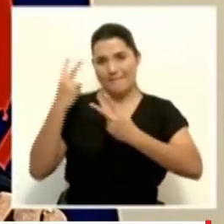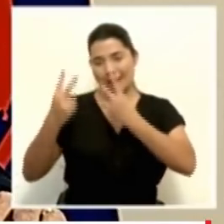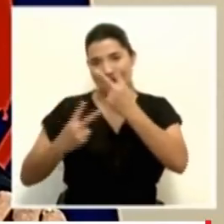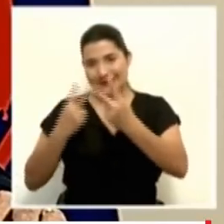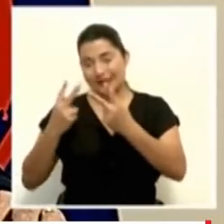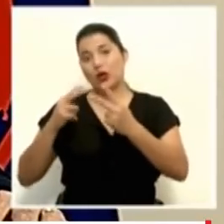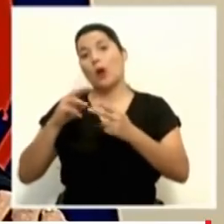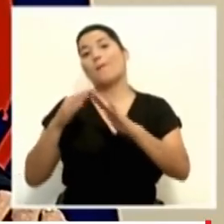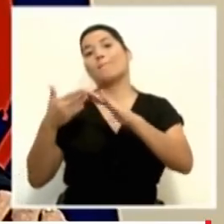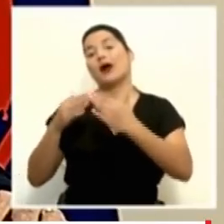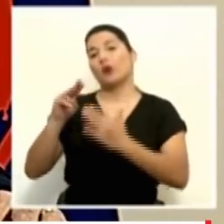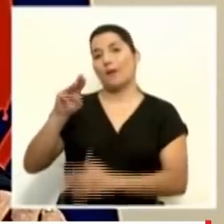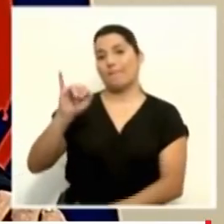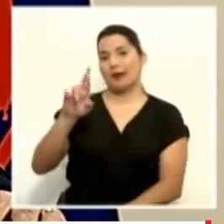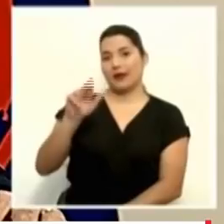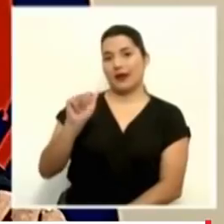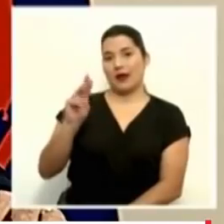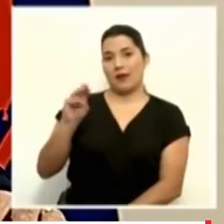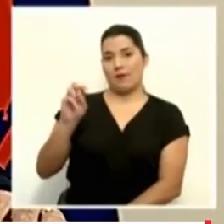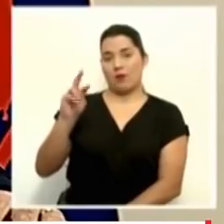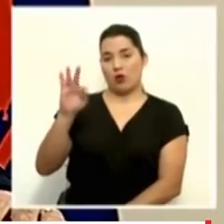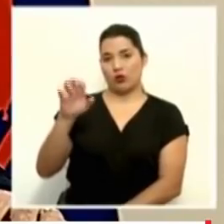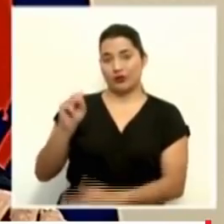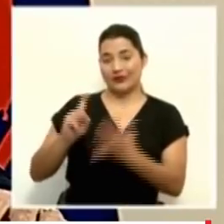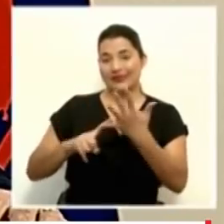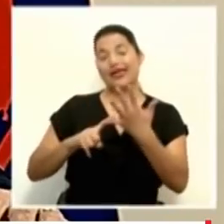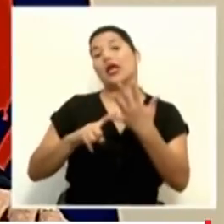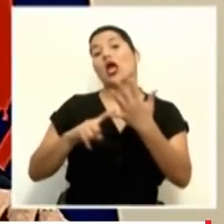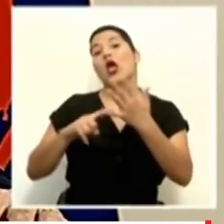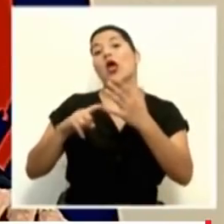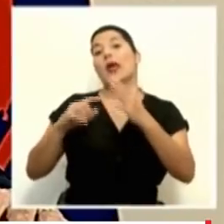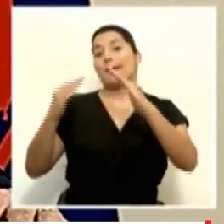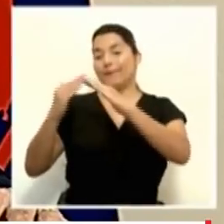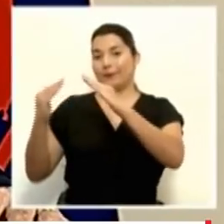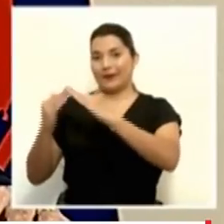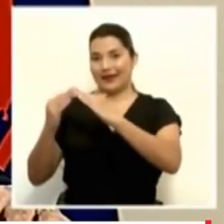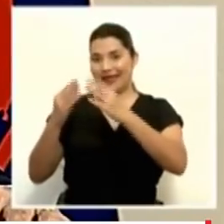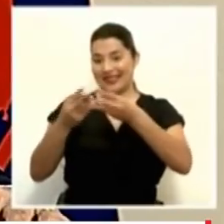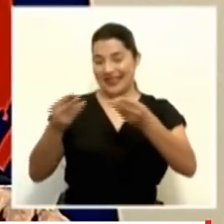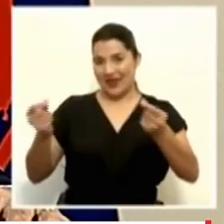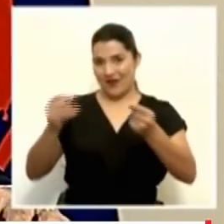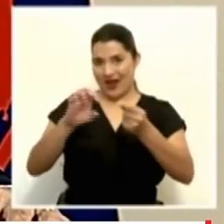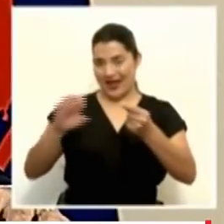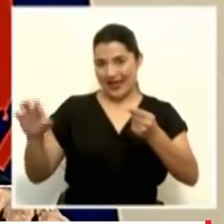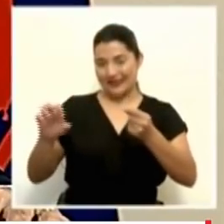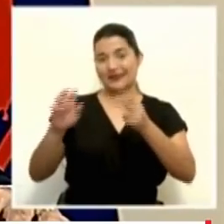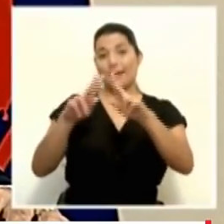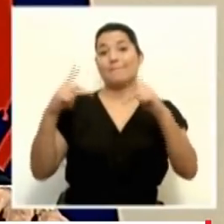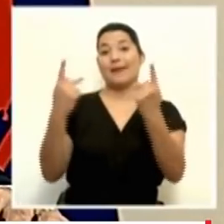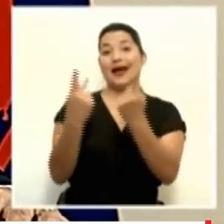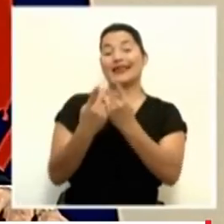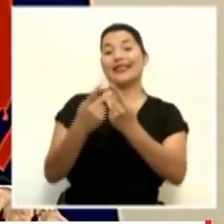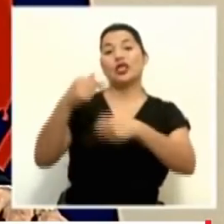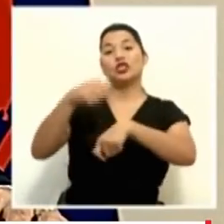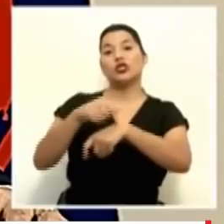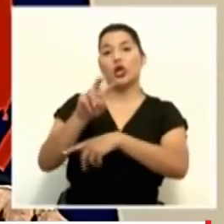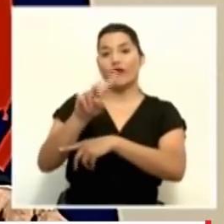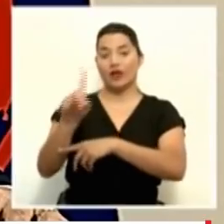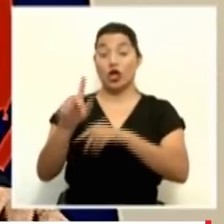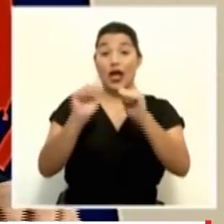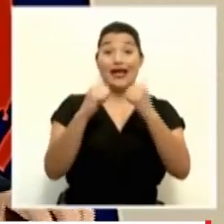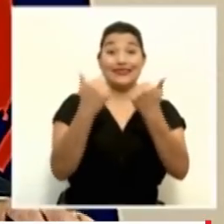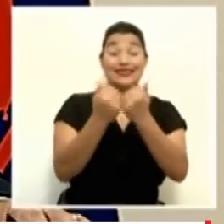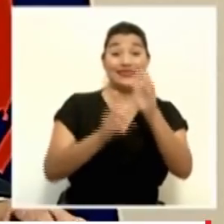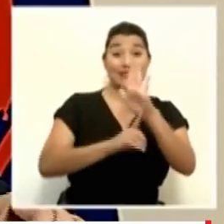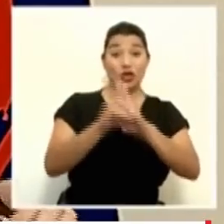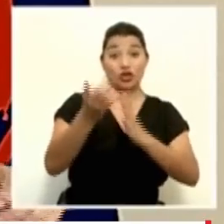Barrio Miramontes, vecinos del Condominio Tierra del Este, Partido Siglo XXI, Asociación de Desarrollo Integral